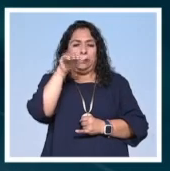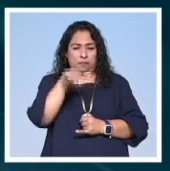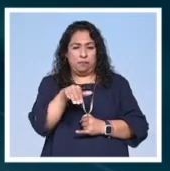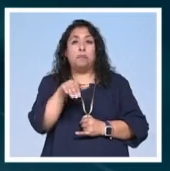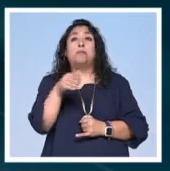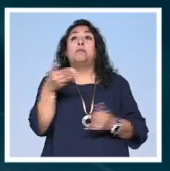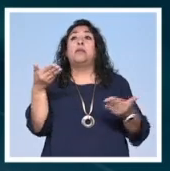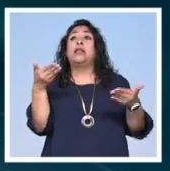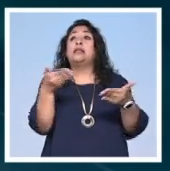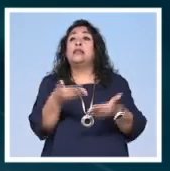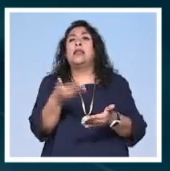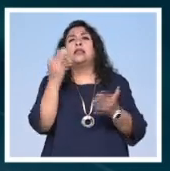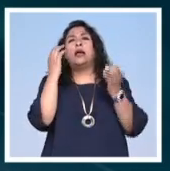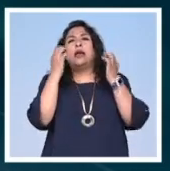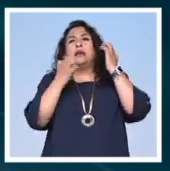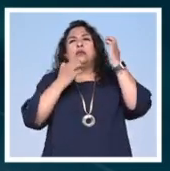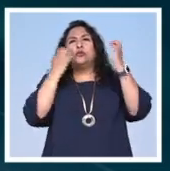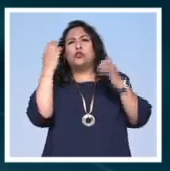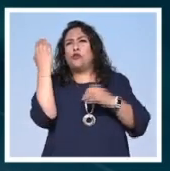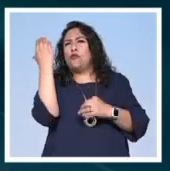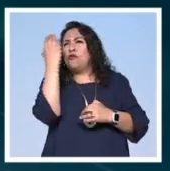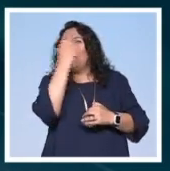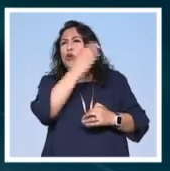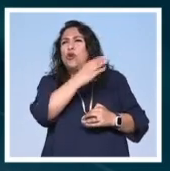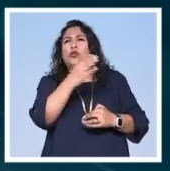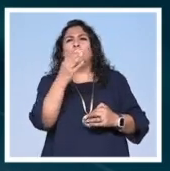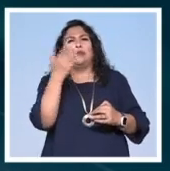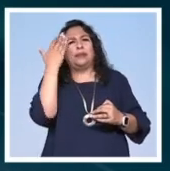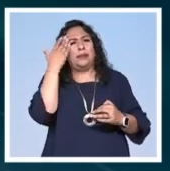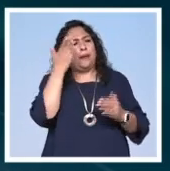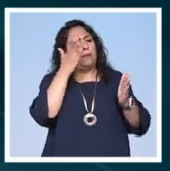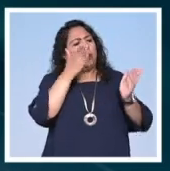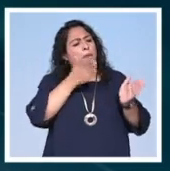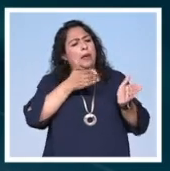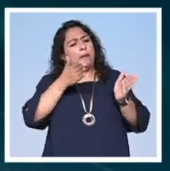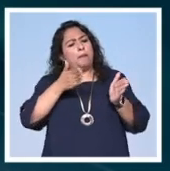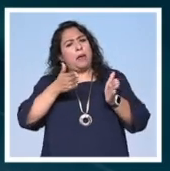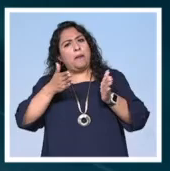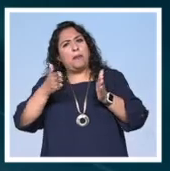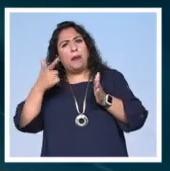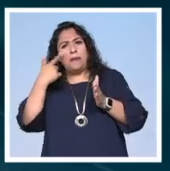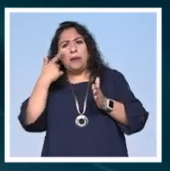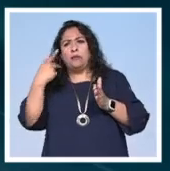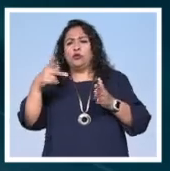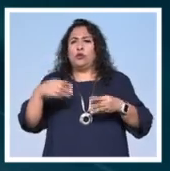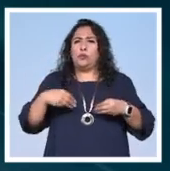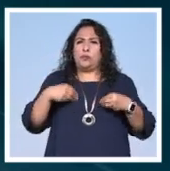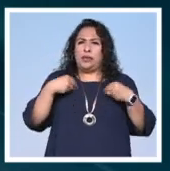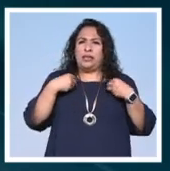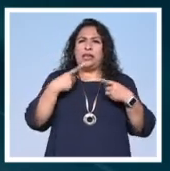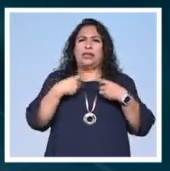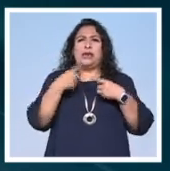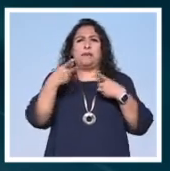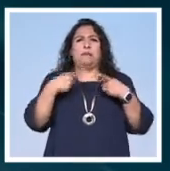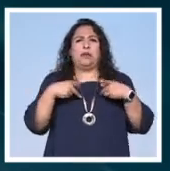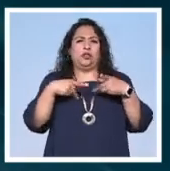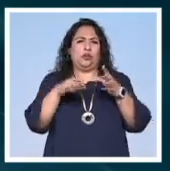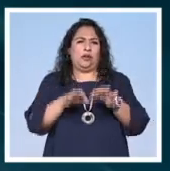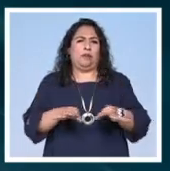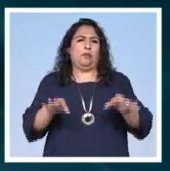México Presenta una exposición fotográfica que de manera cronológica nos presenta parte de la vida de este icónico